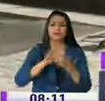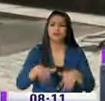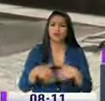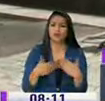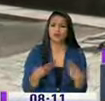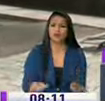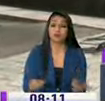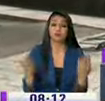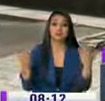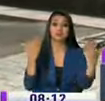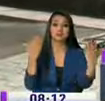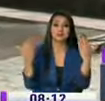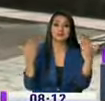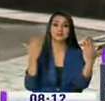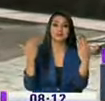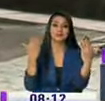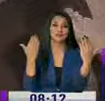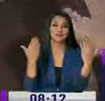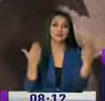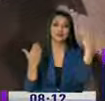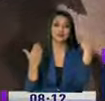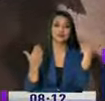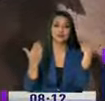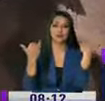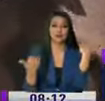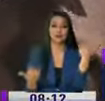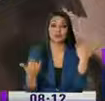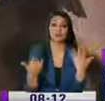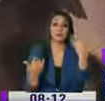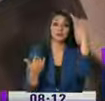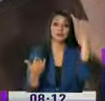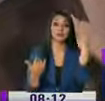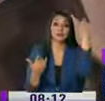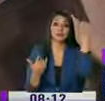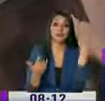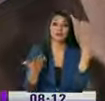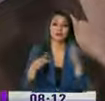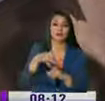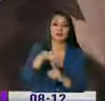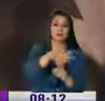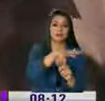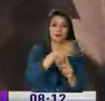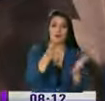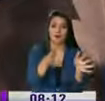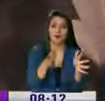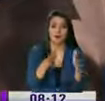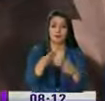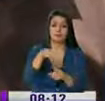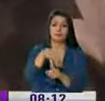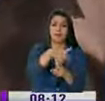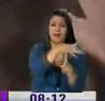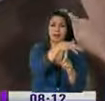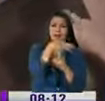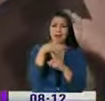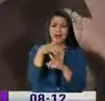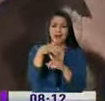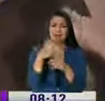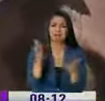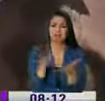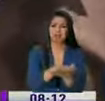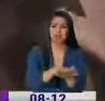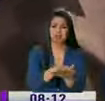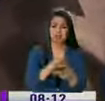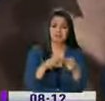hacen una comparación con la actualidad. Antes no teníamos parques infantiles, el parque era tradicional,